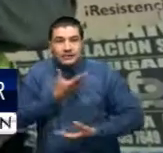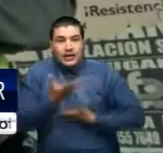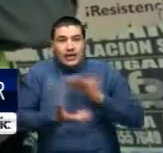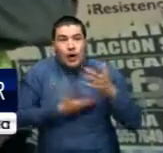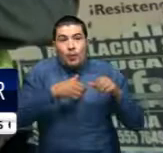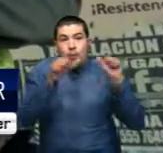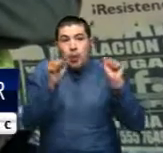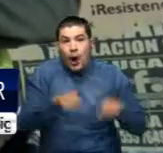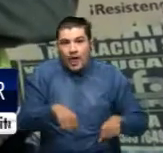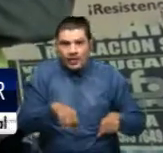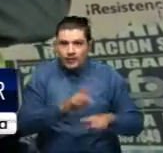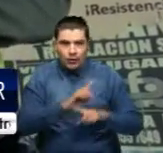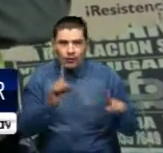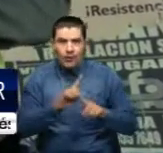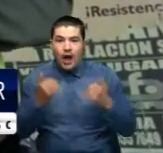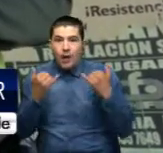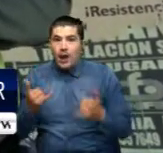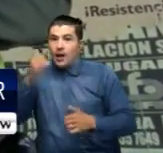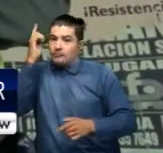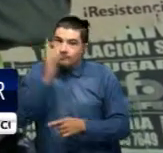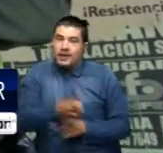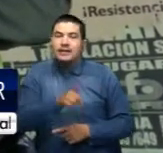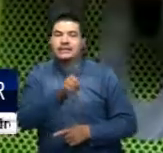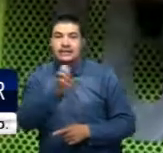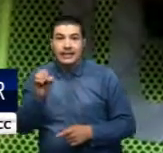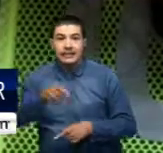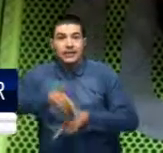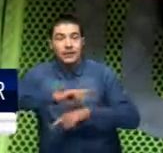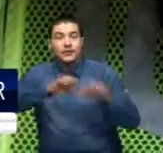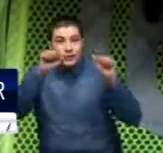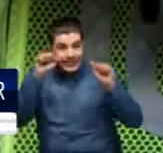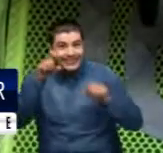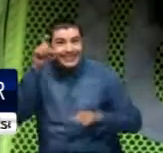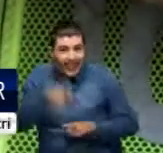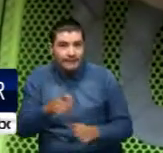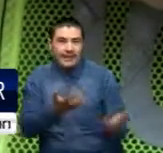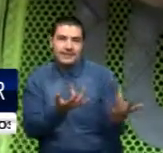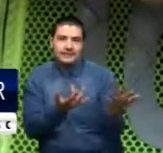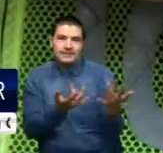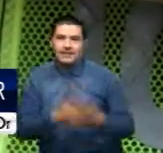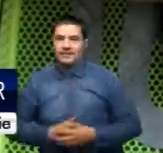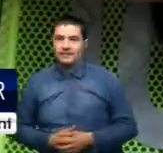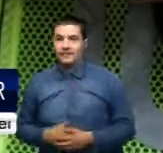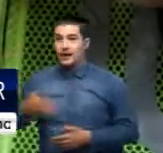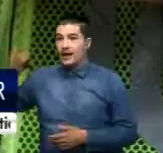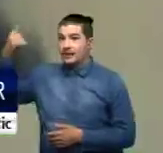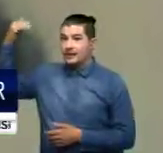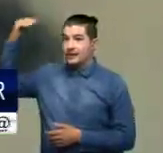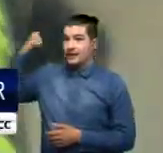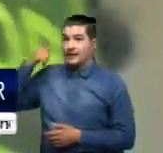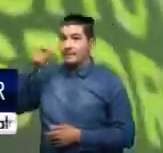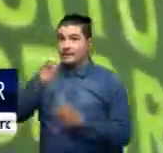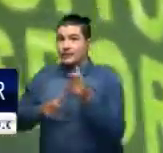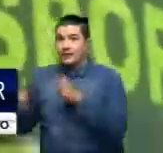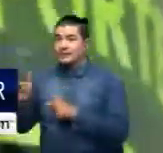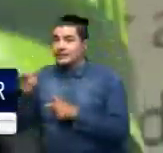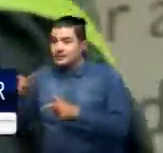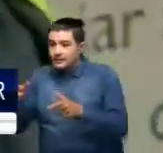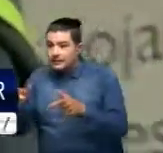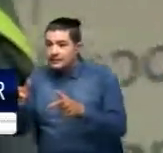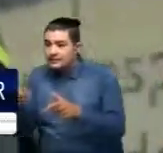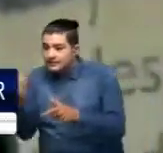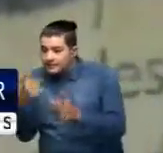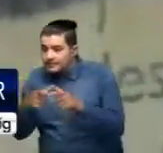antes del fallo un alférez podía ordenar la inmovilización inmediata del vehículo ahora debe esperar hasta